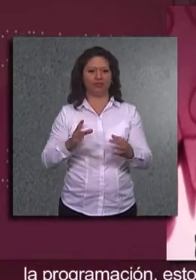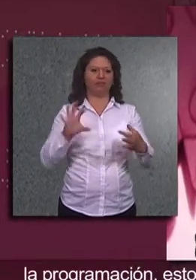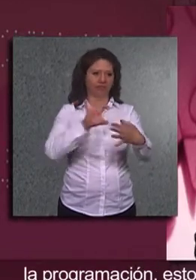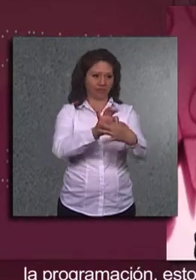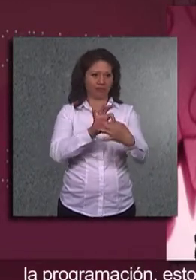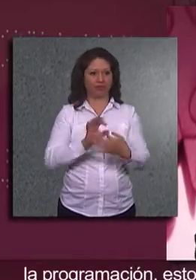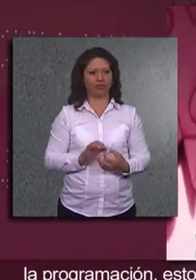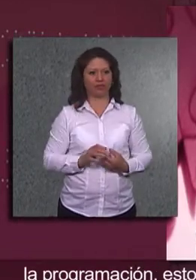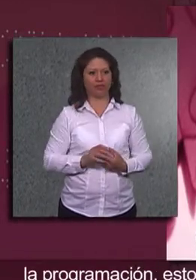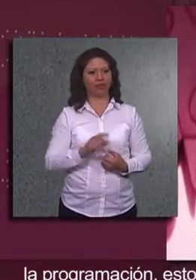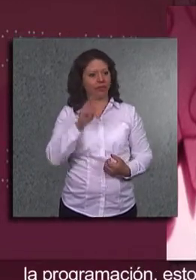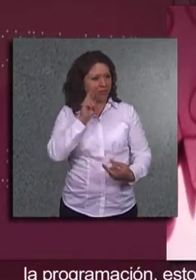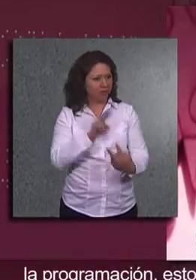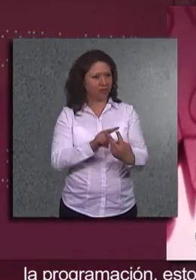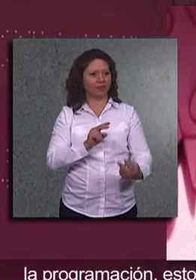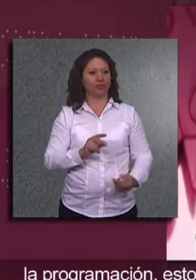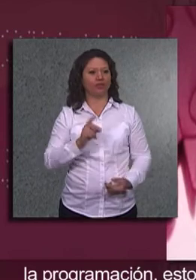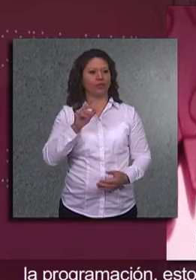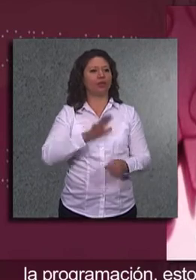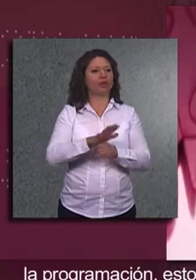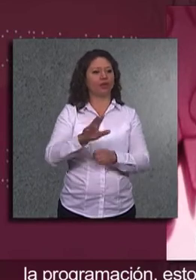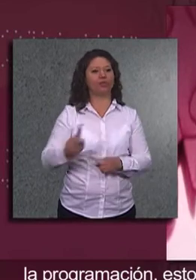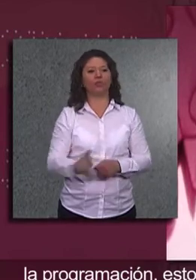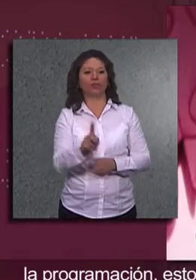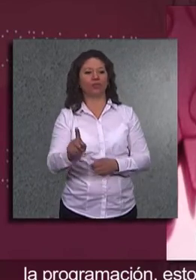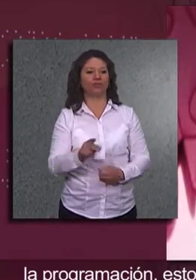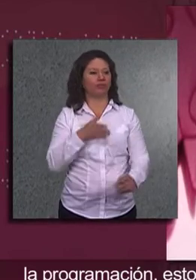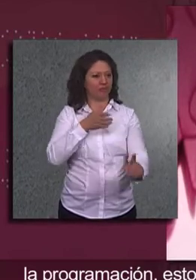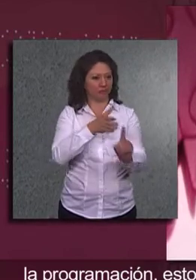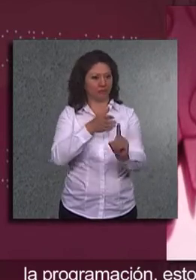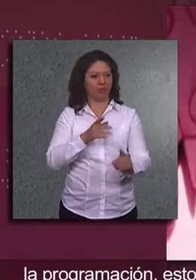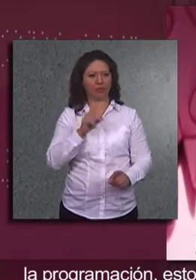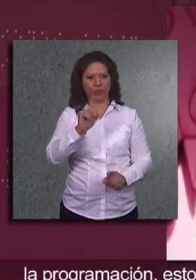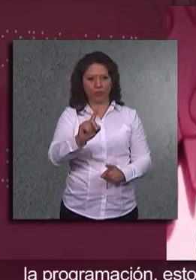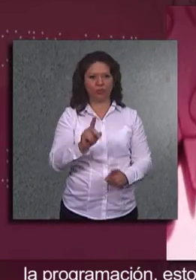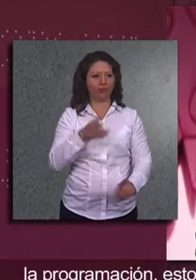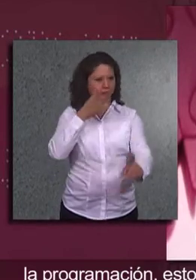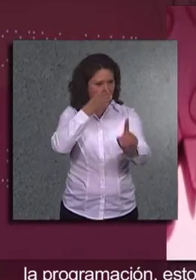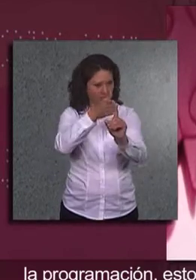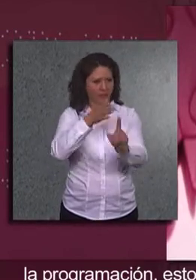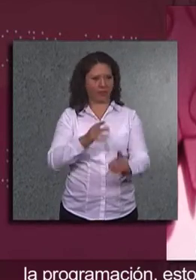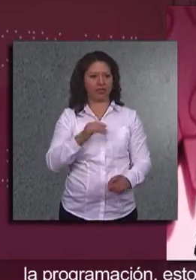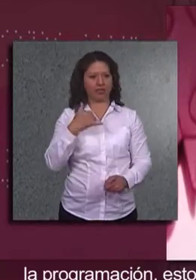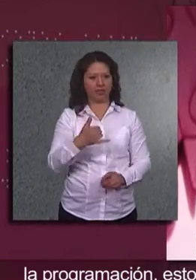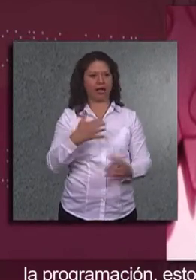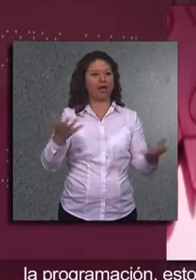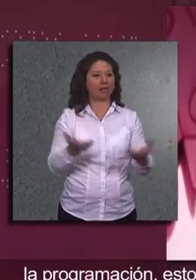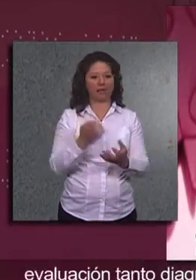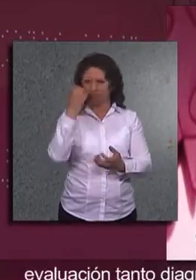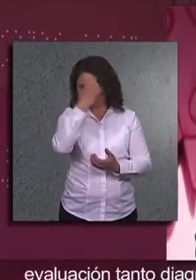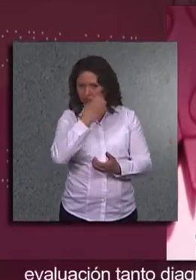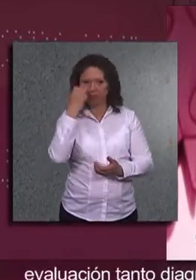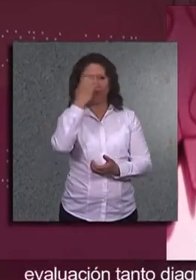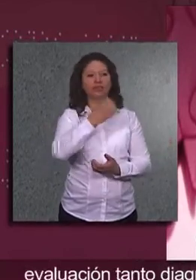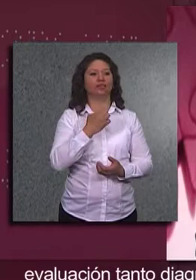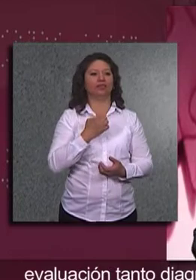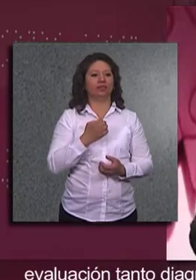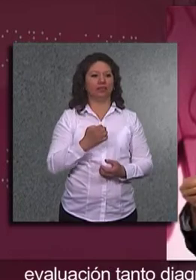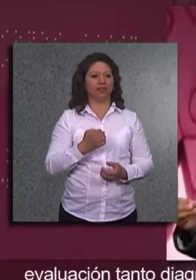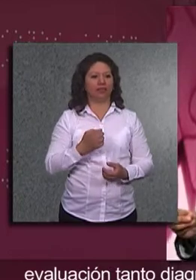esto es identificando cuál es la población objetivo una meta y haciendo una evaluación